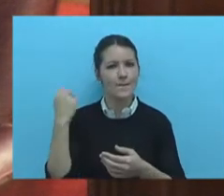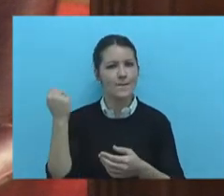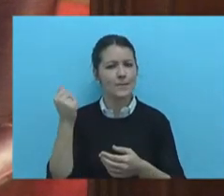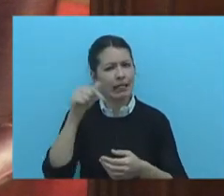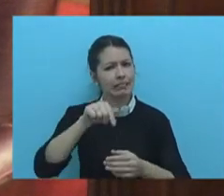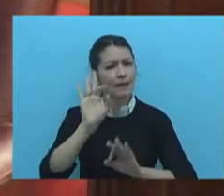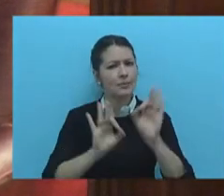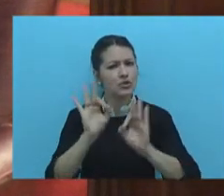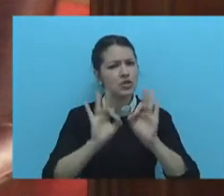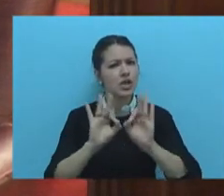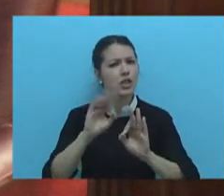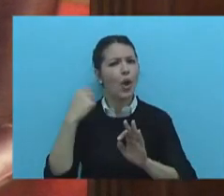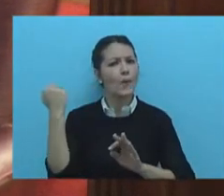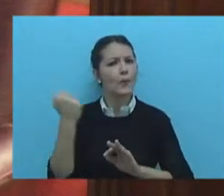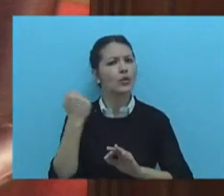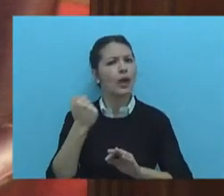proyecto.